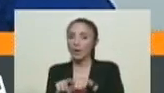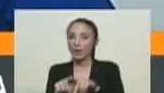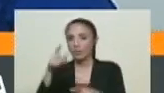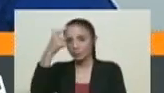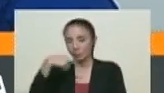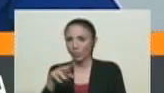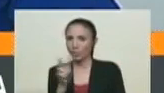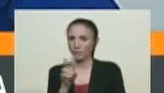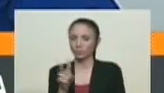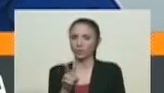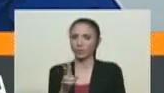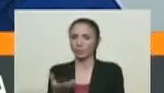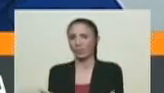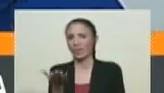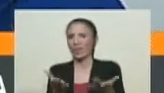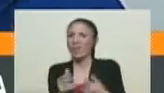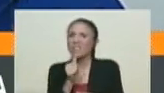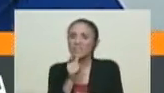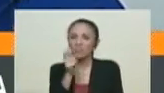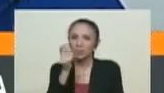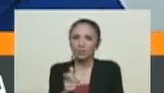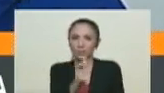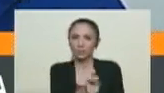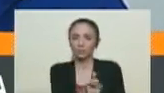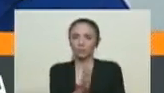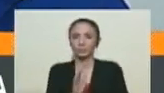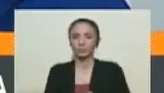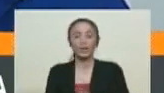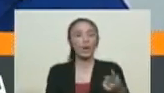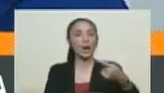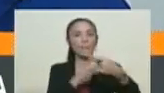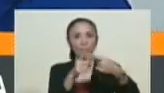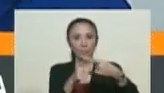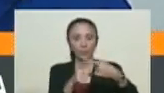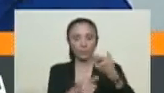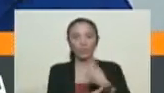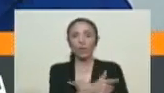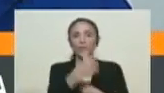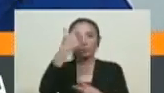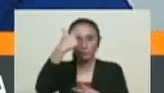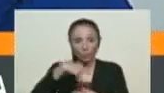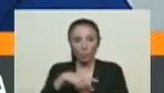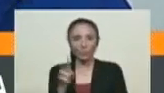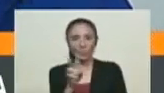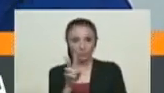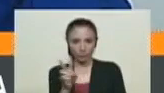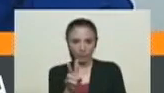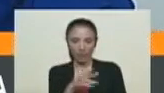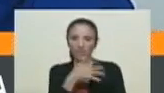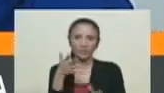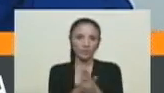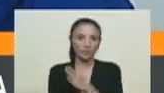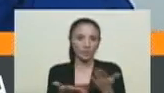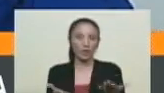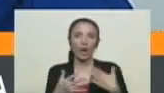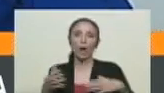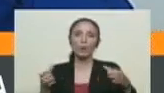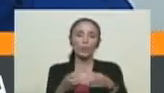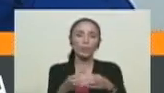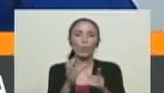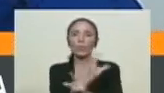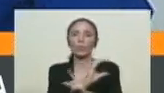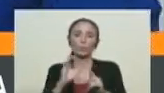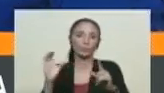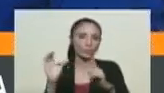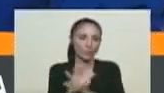Estado? Primero, que Somos Venezuela no es un partido político, es un movimiento sociocultural. Es una diferencia muy grande